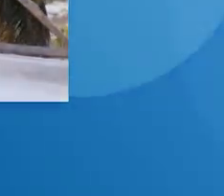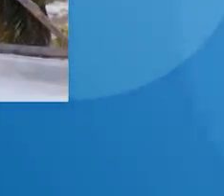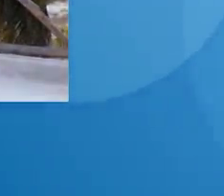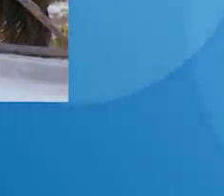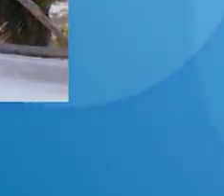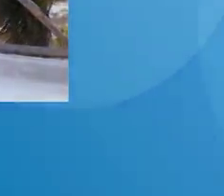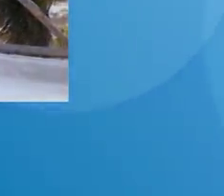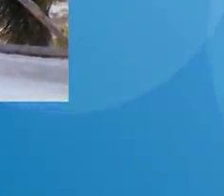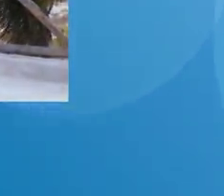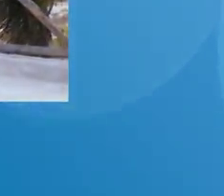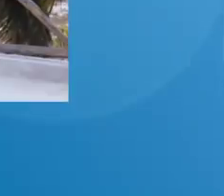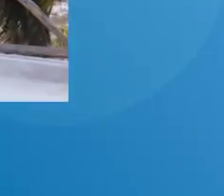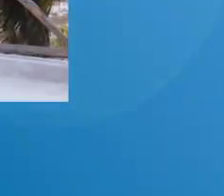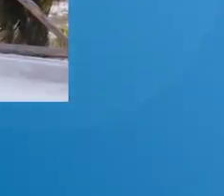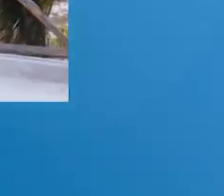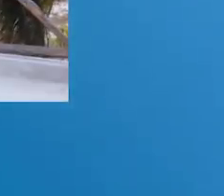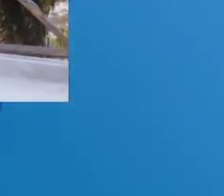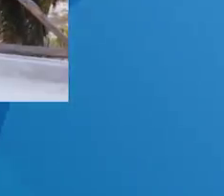Tomen aire.